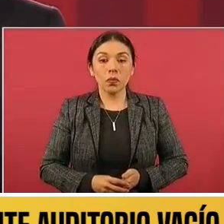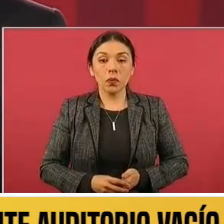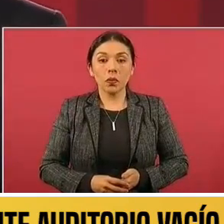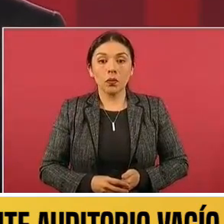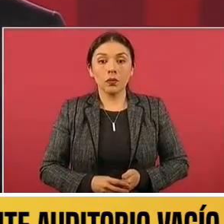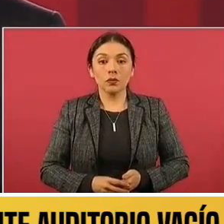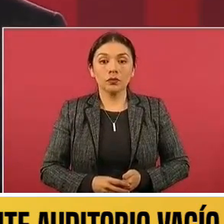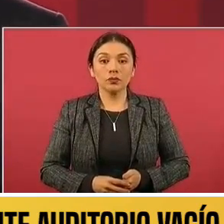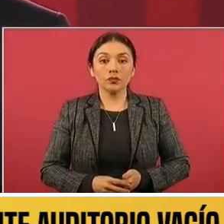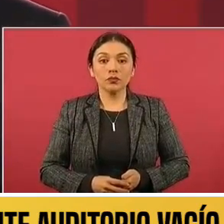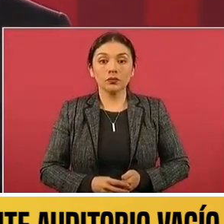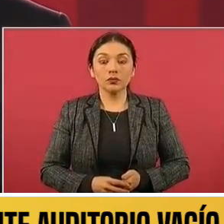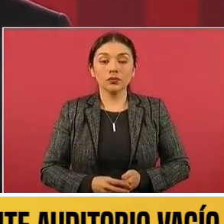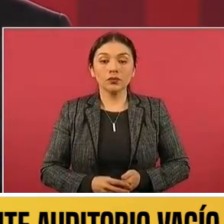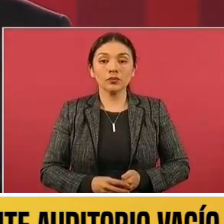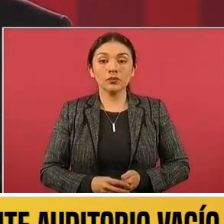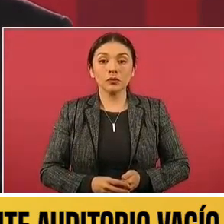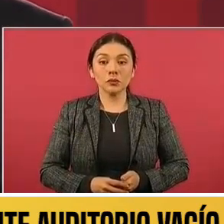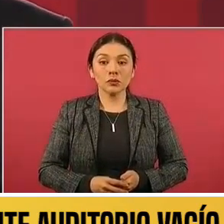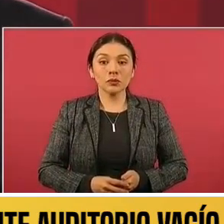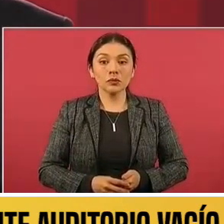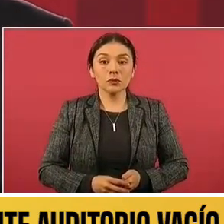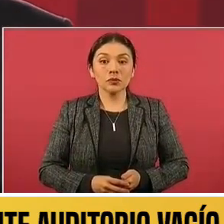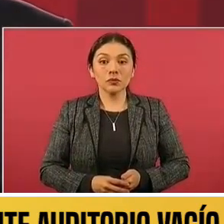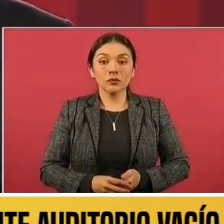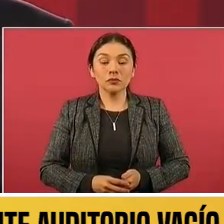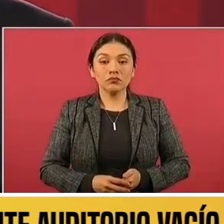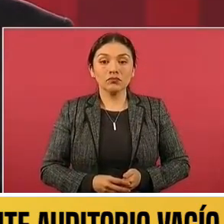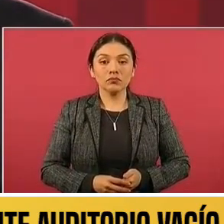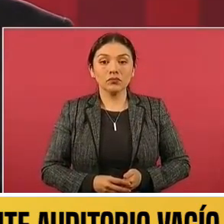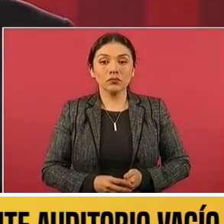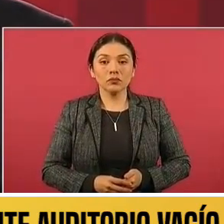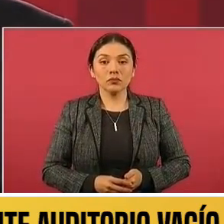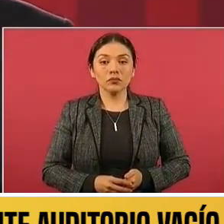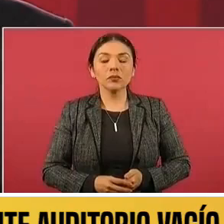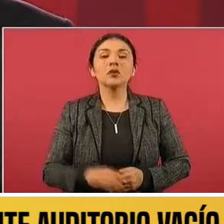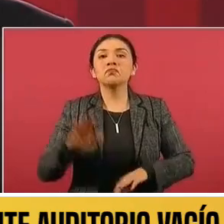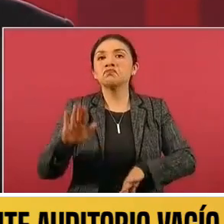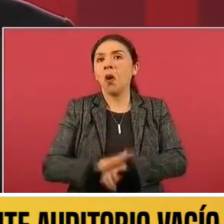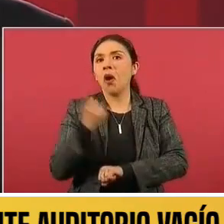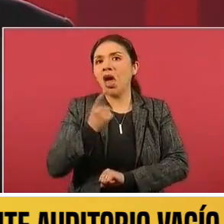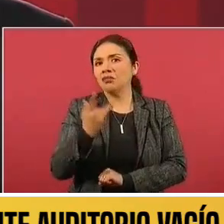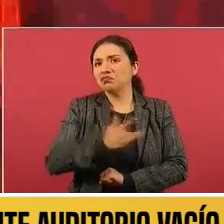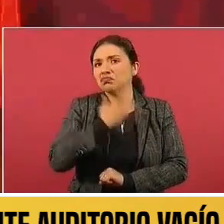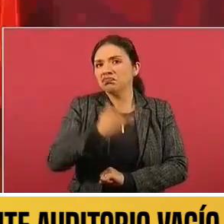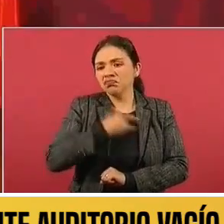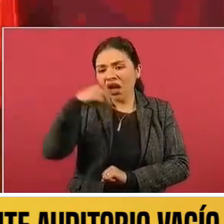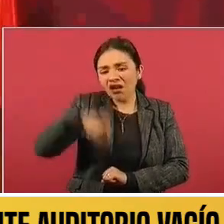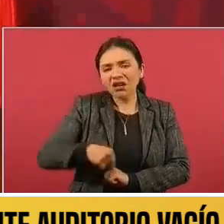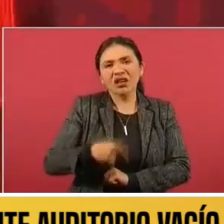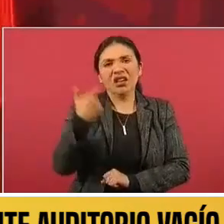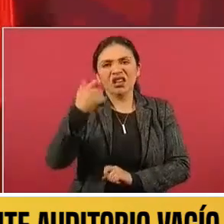porque se considera que se tienen finanzas sanas